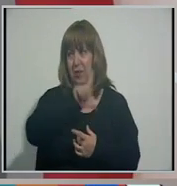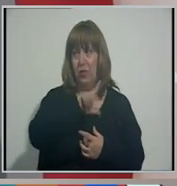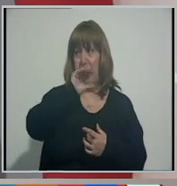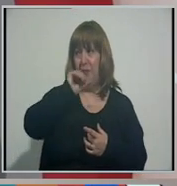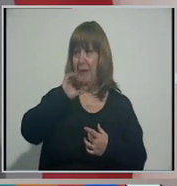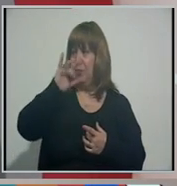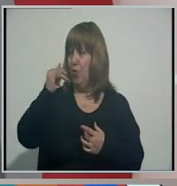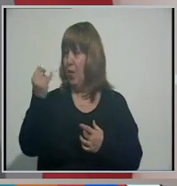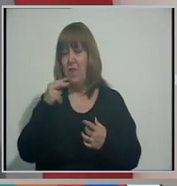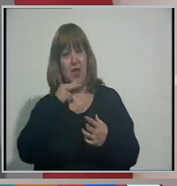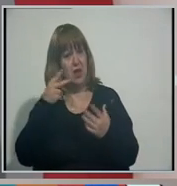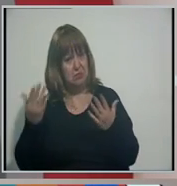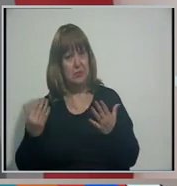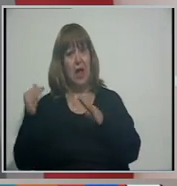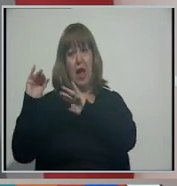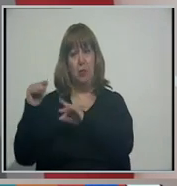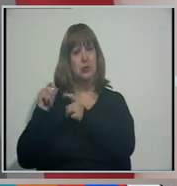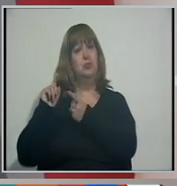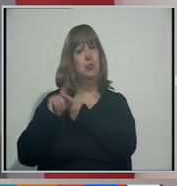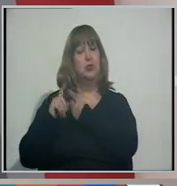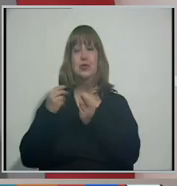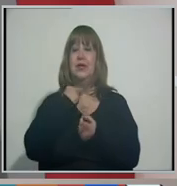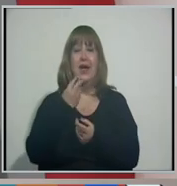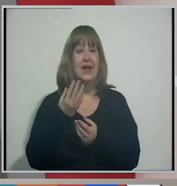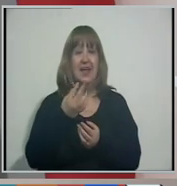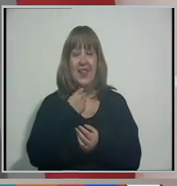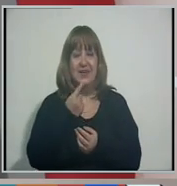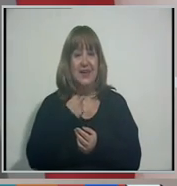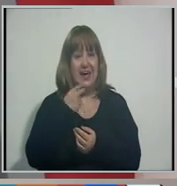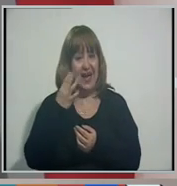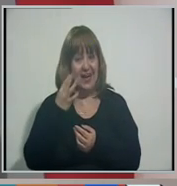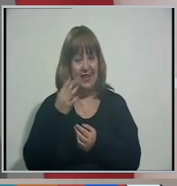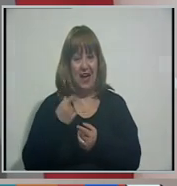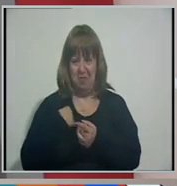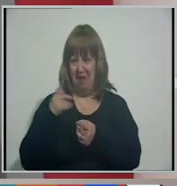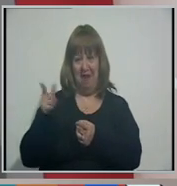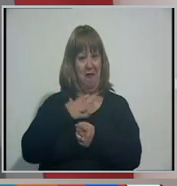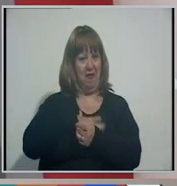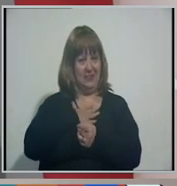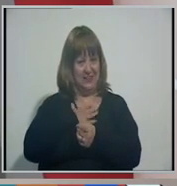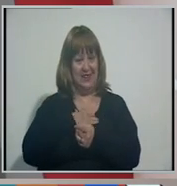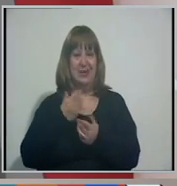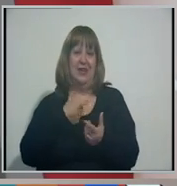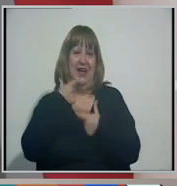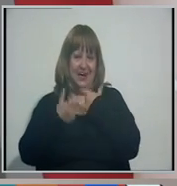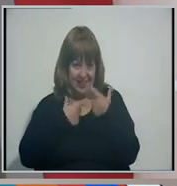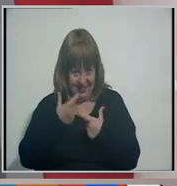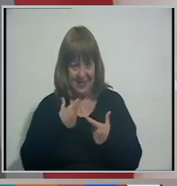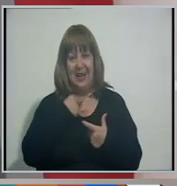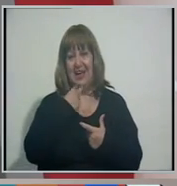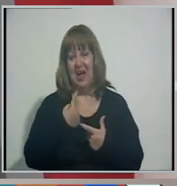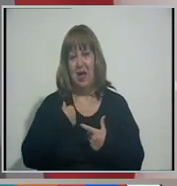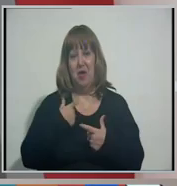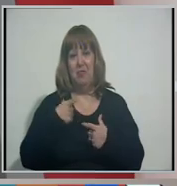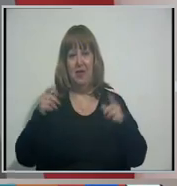me contabas, sí. Que tengas el apoyo de tu mujer. ¿Qué te dicen tus hijas? Y nada, están contentas, les gusta. Se ríen porque pues llego a la